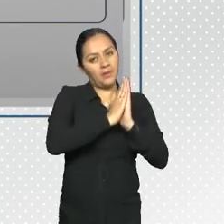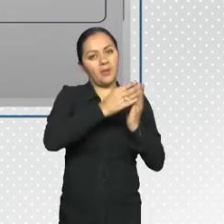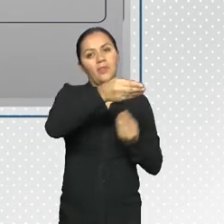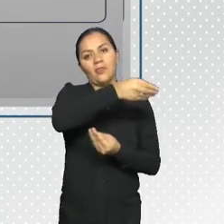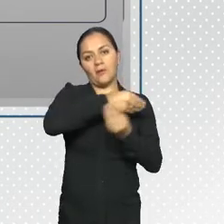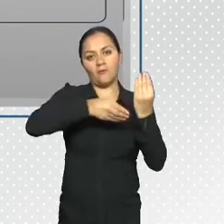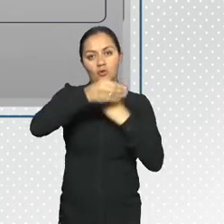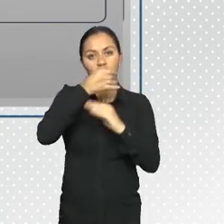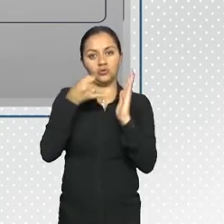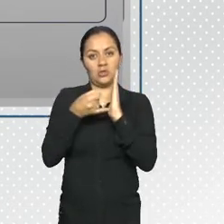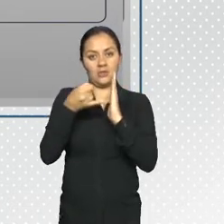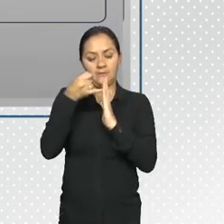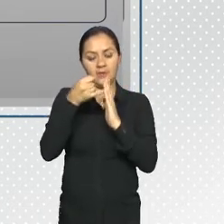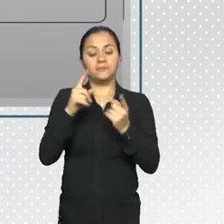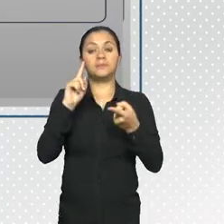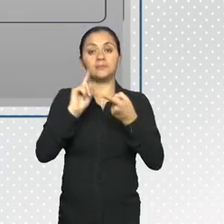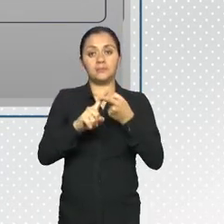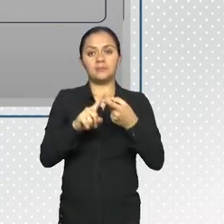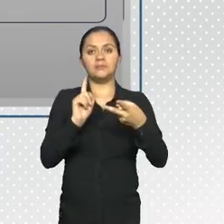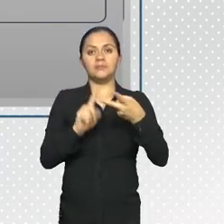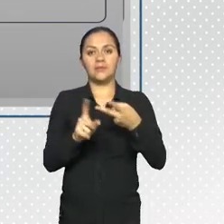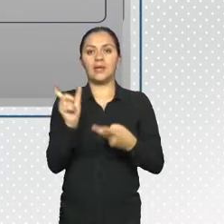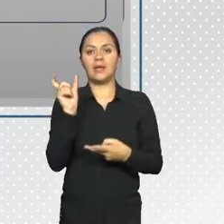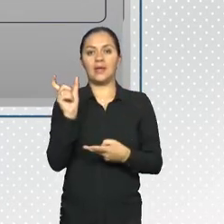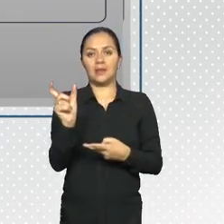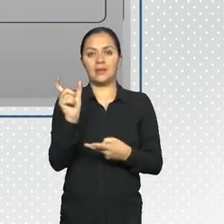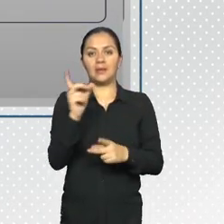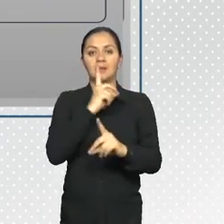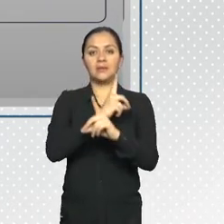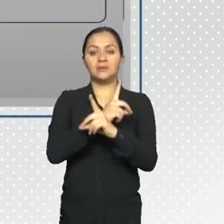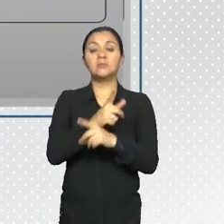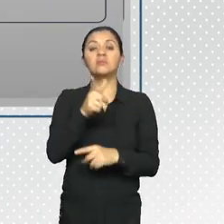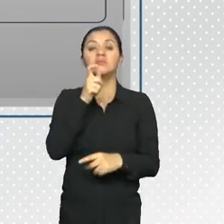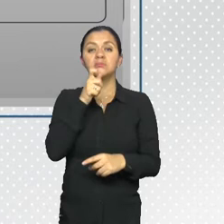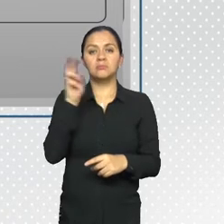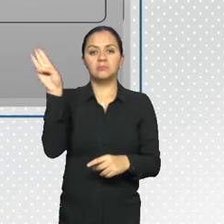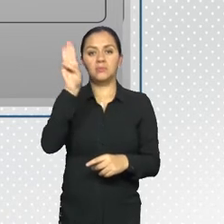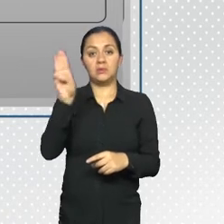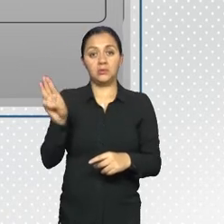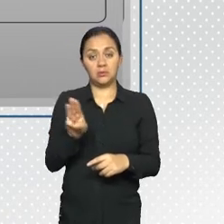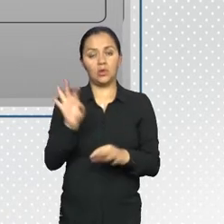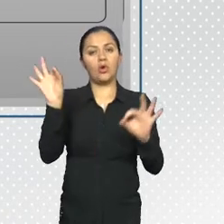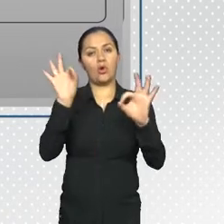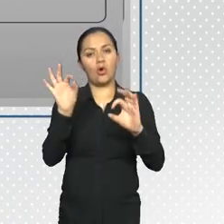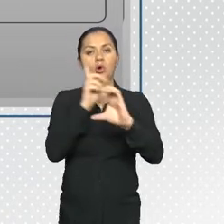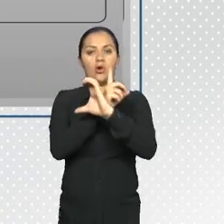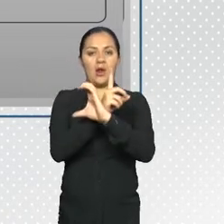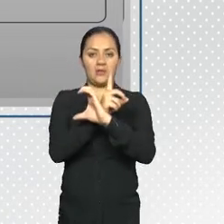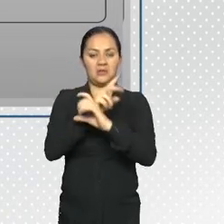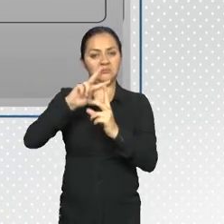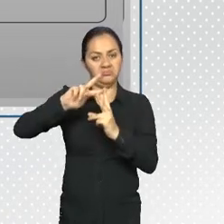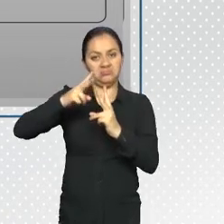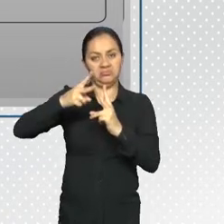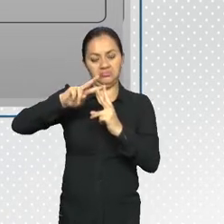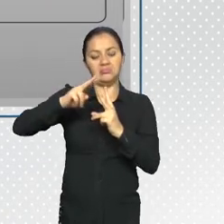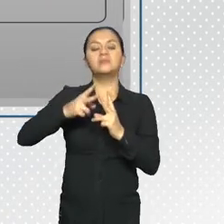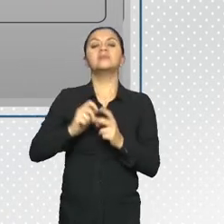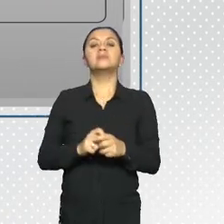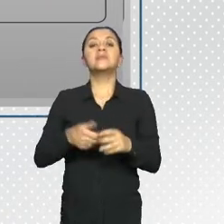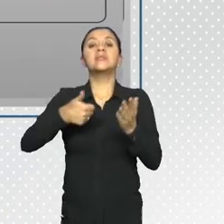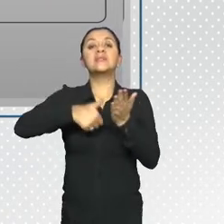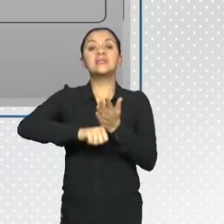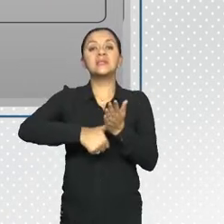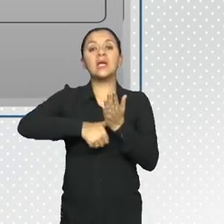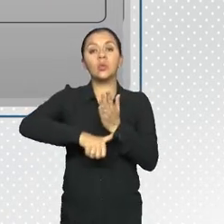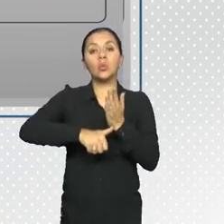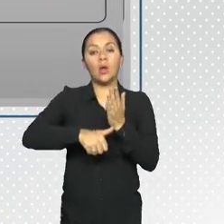discapacidad. Carné de discapacidad emitido por el Ministerio de Salud Pública o el CONADIS. Cédula de identidad del